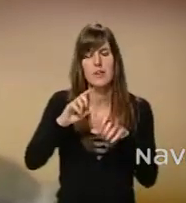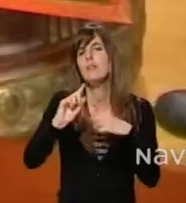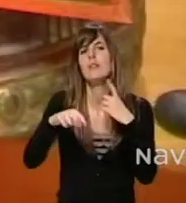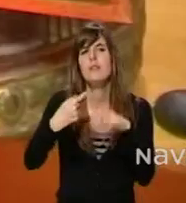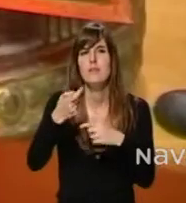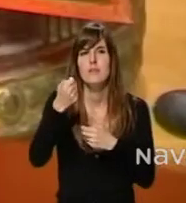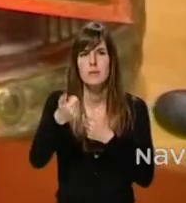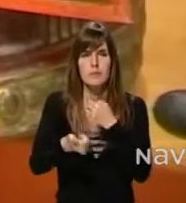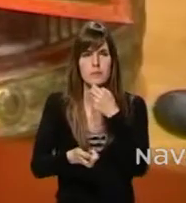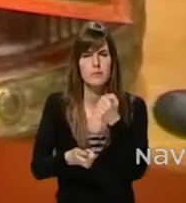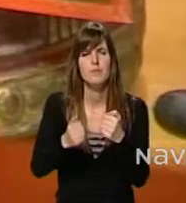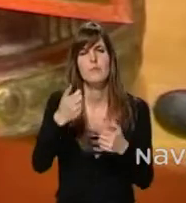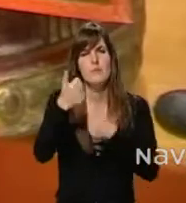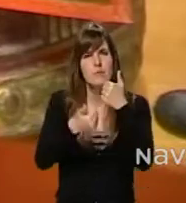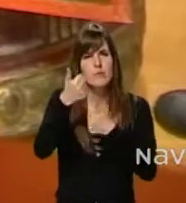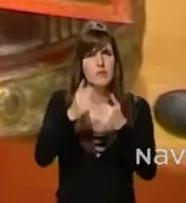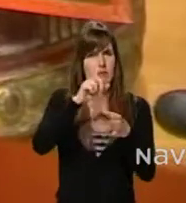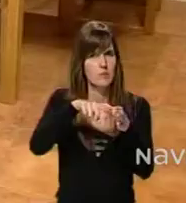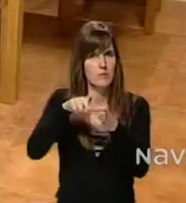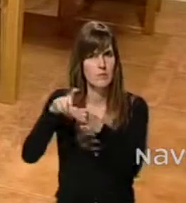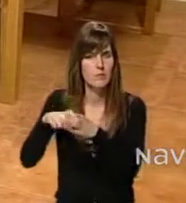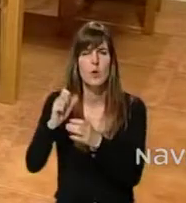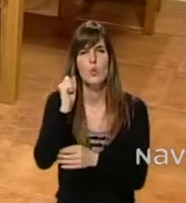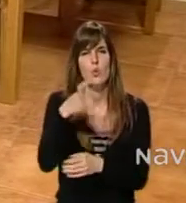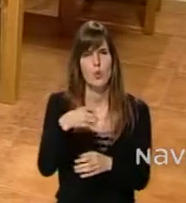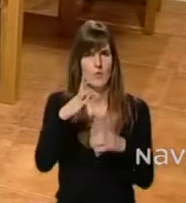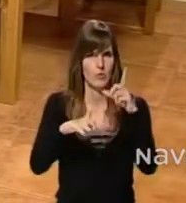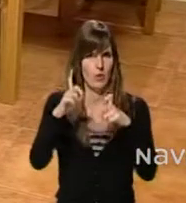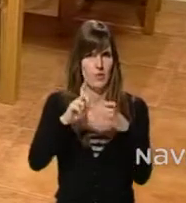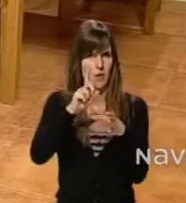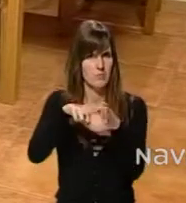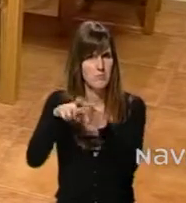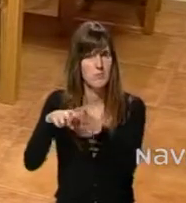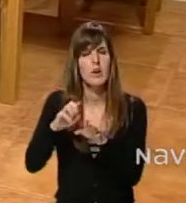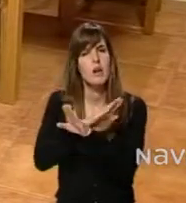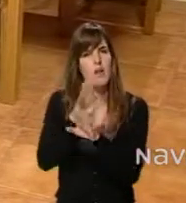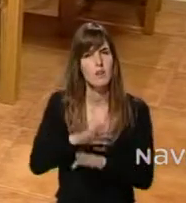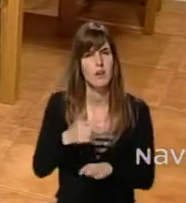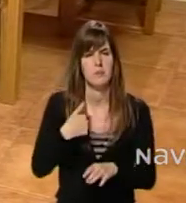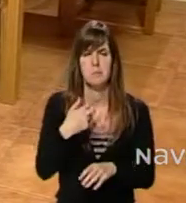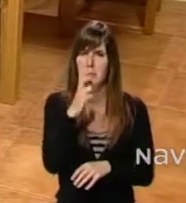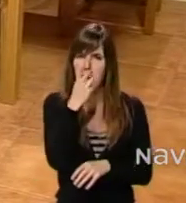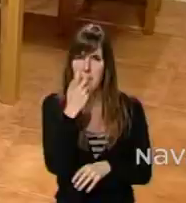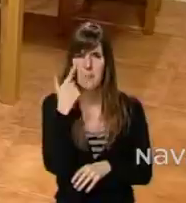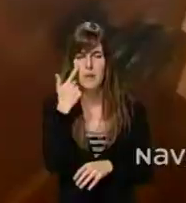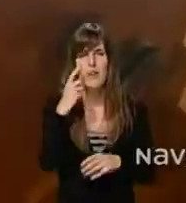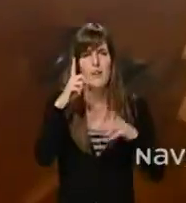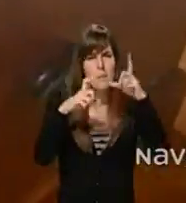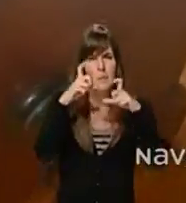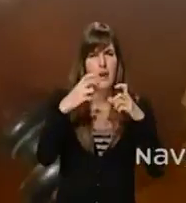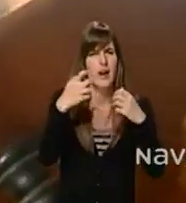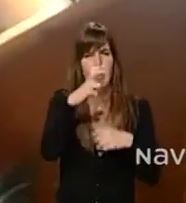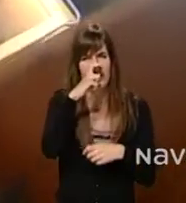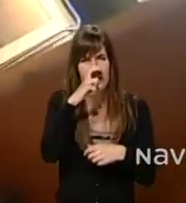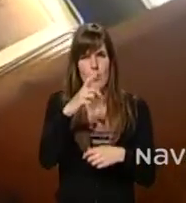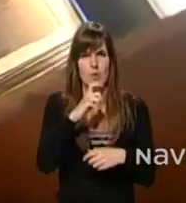en diferentes certámenes, en algunos clubes de fotografía. Y llegó un momento que me picaba el trabajar con alguna máquina antigua.